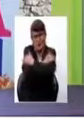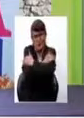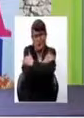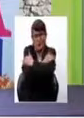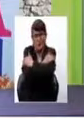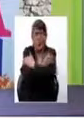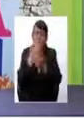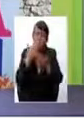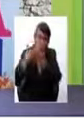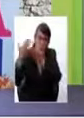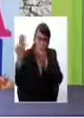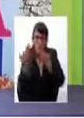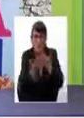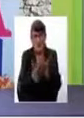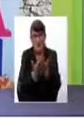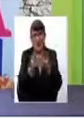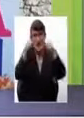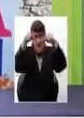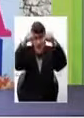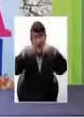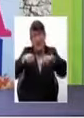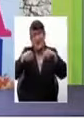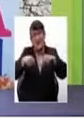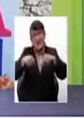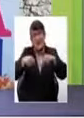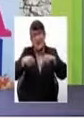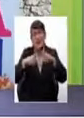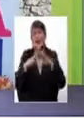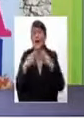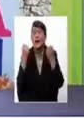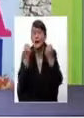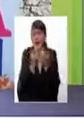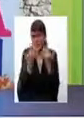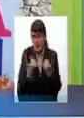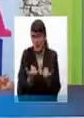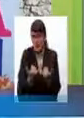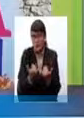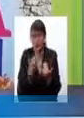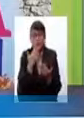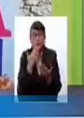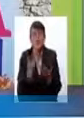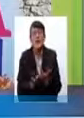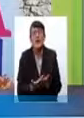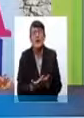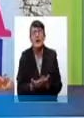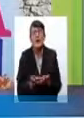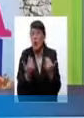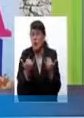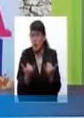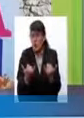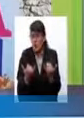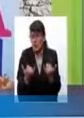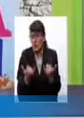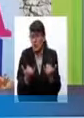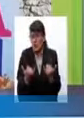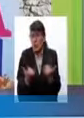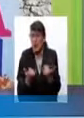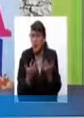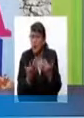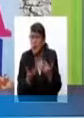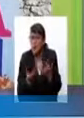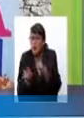más audiovisuales, también es una posibilidad de generar a partir de la televisión, a partir de otros espacios,